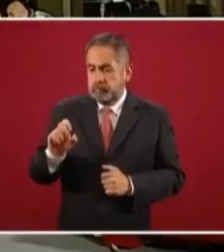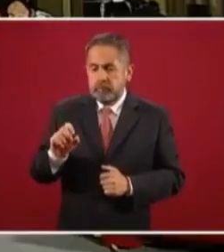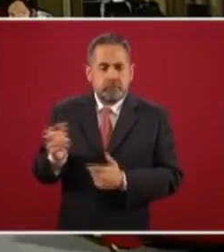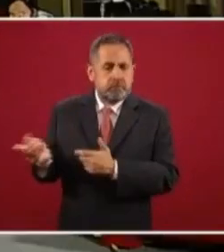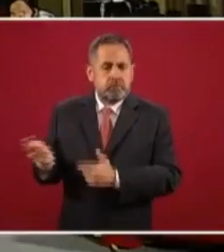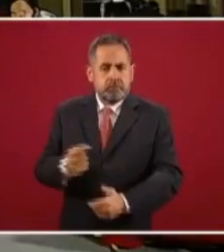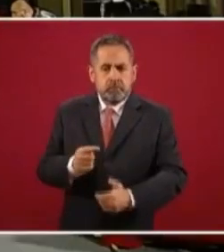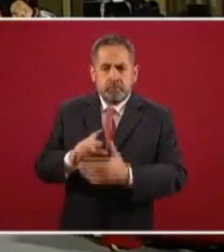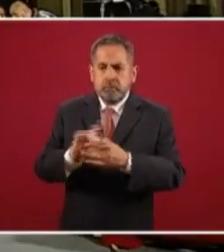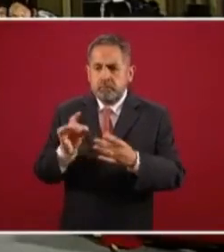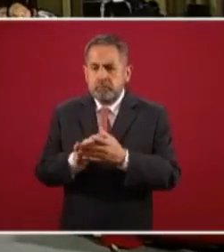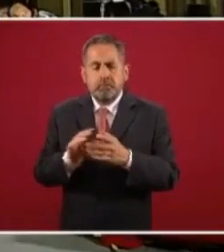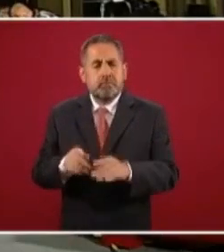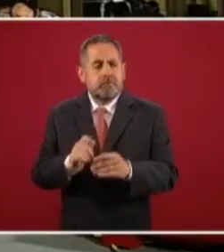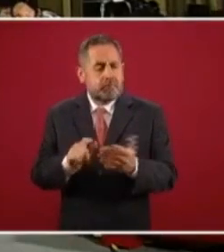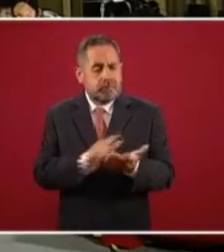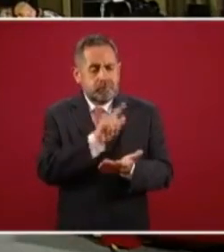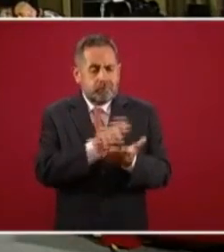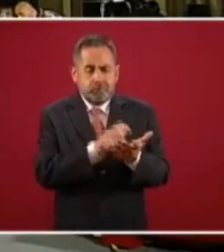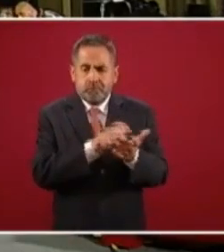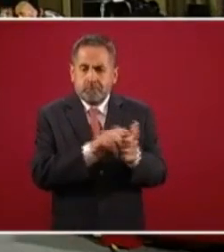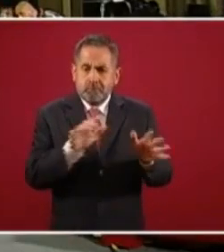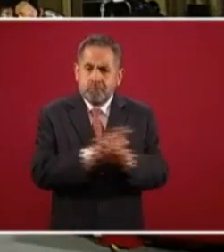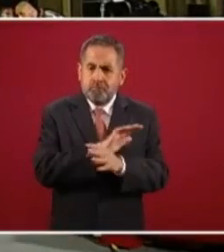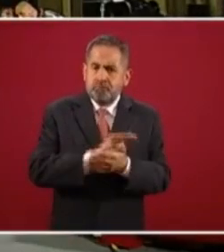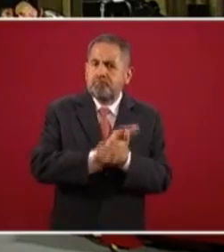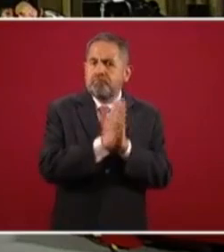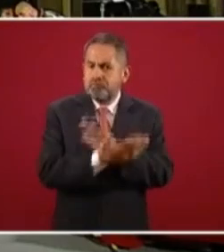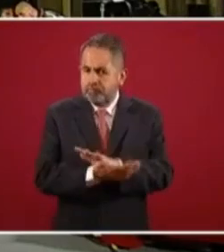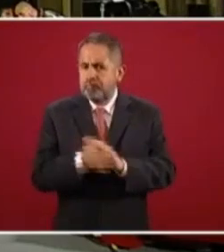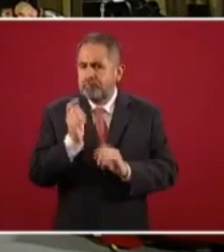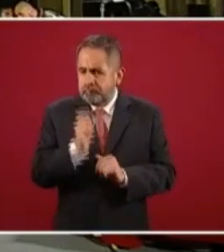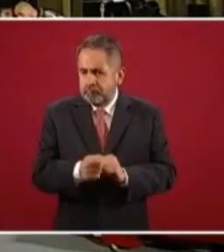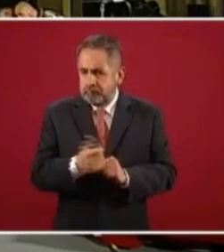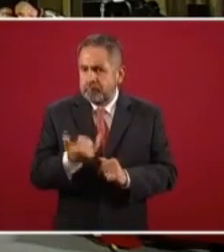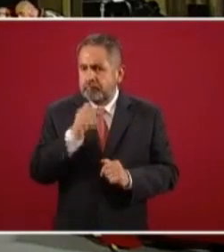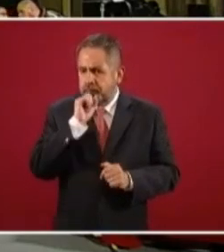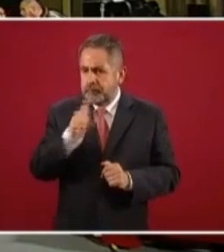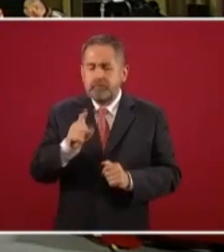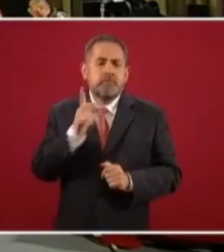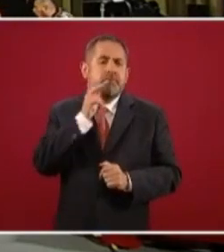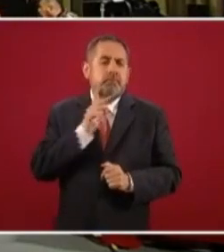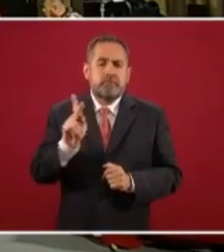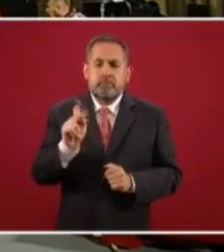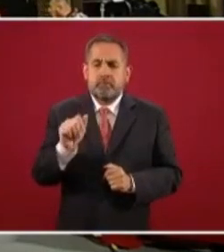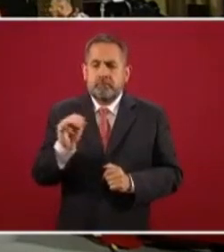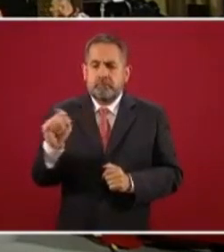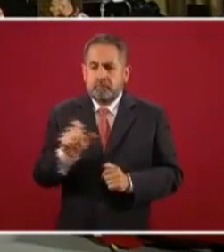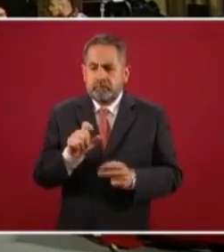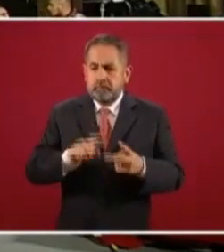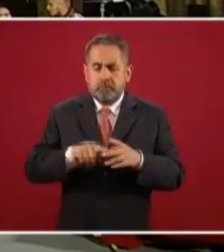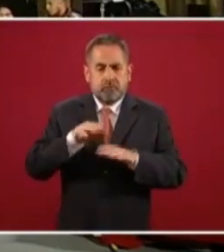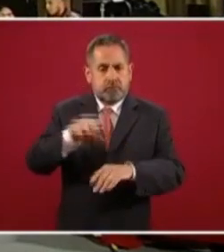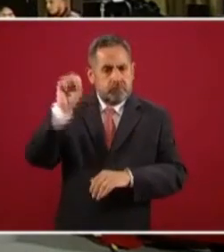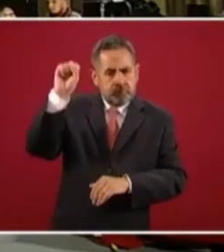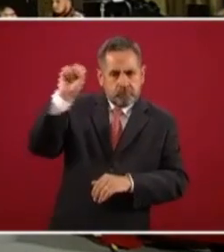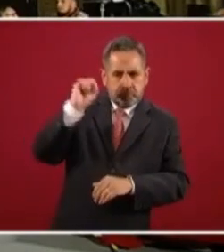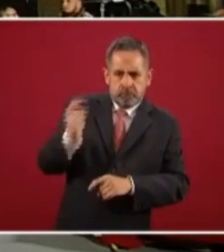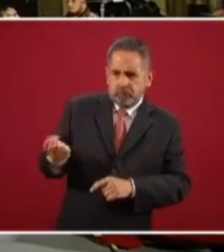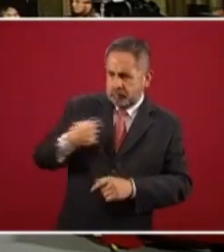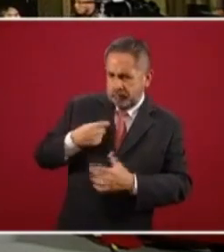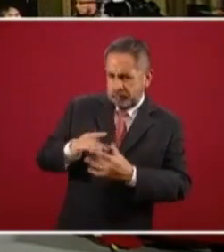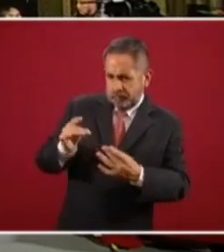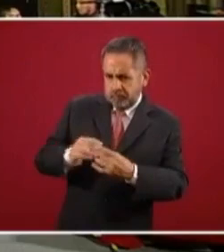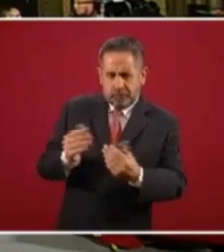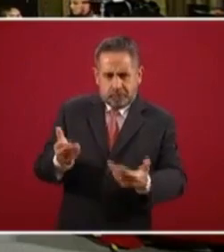la reforma laboral y sobre lo de Pemex en particular, el sindicato de Pemex en